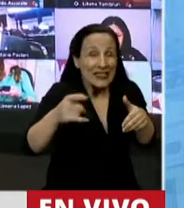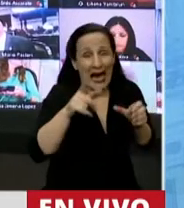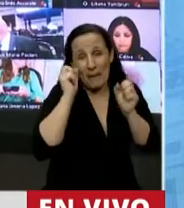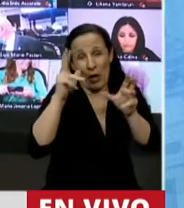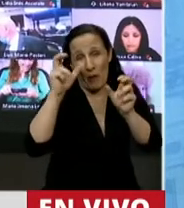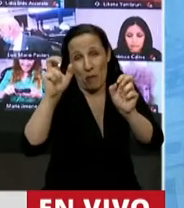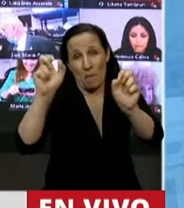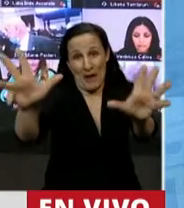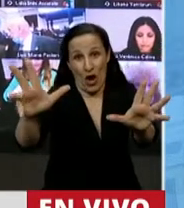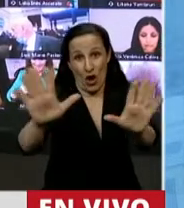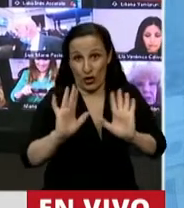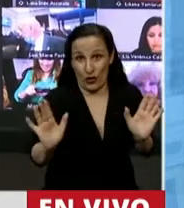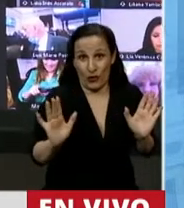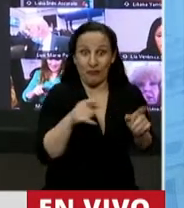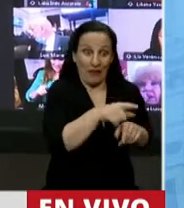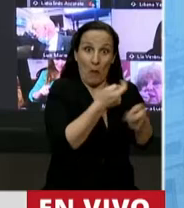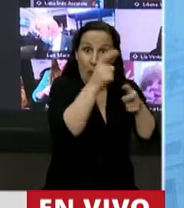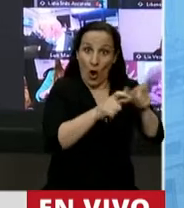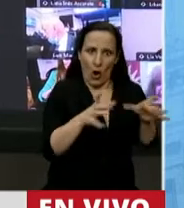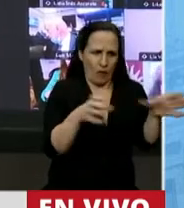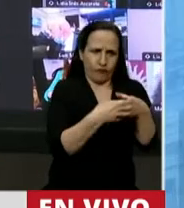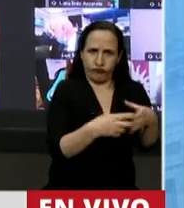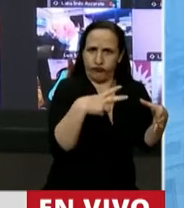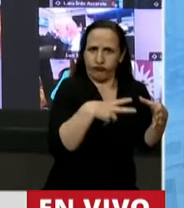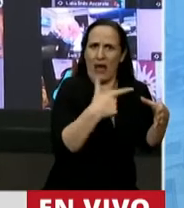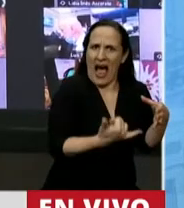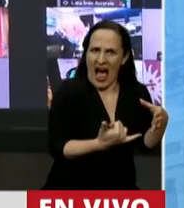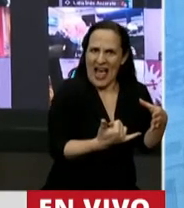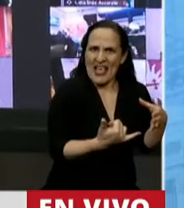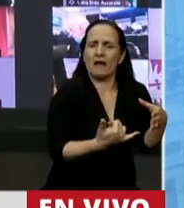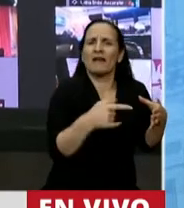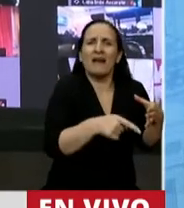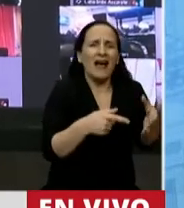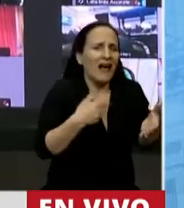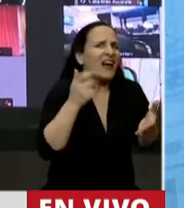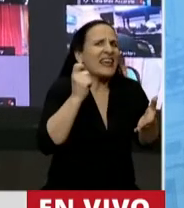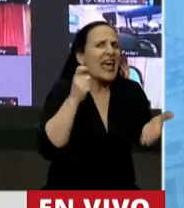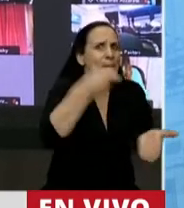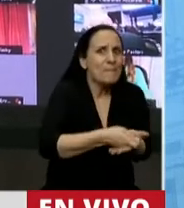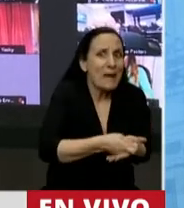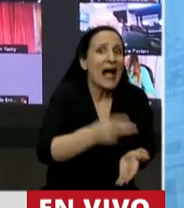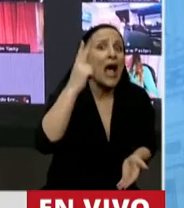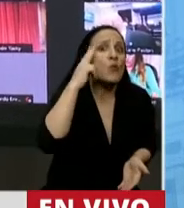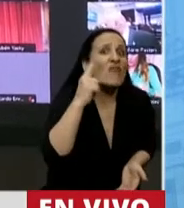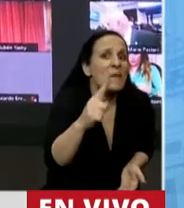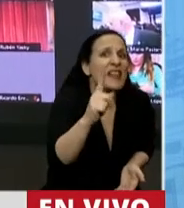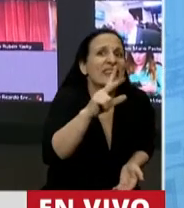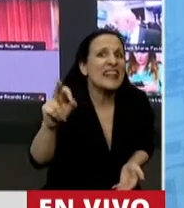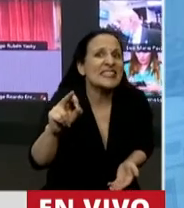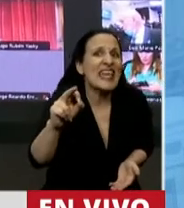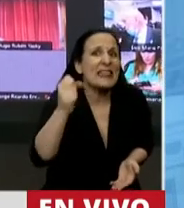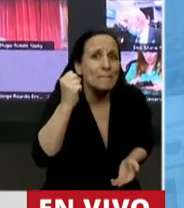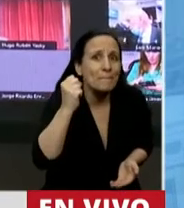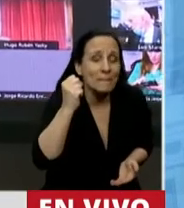Tal es el nivel de concentración en pocas manos que este aporte recae sobre menos de 9.300 personas, apenas el